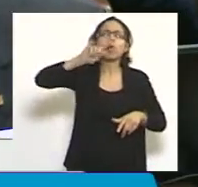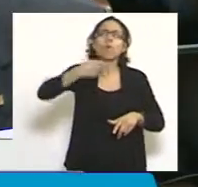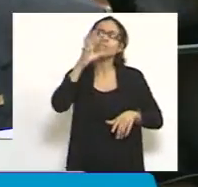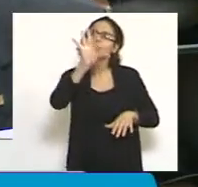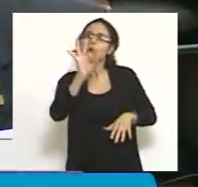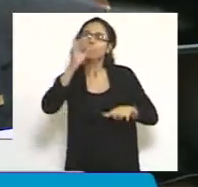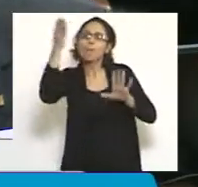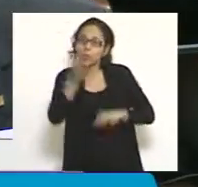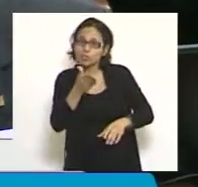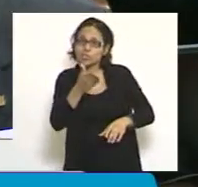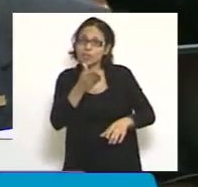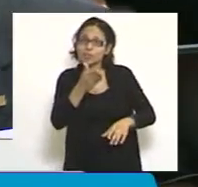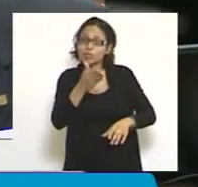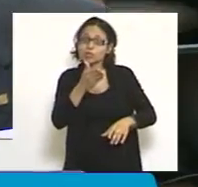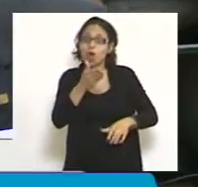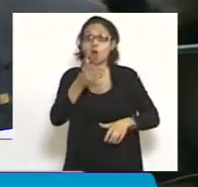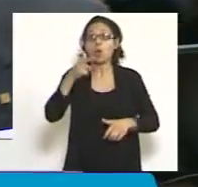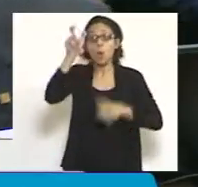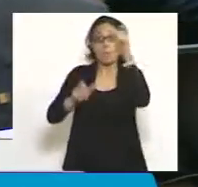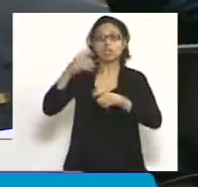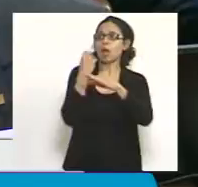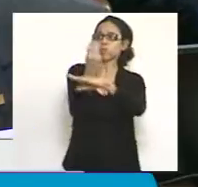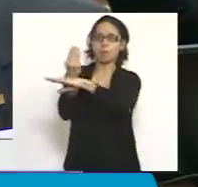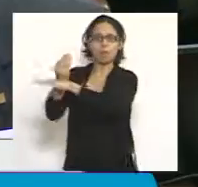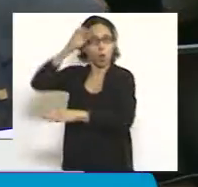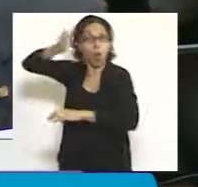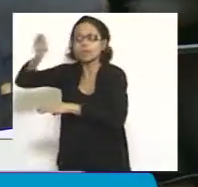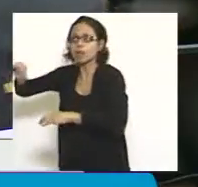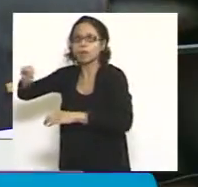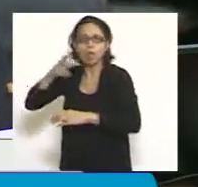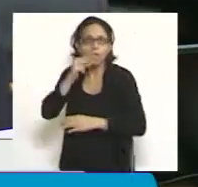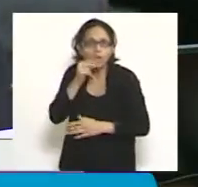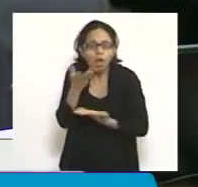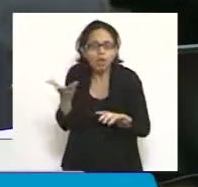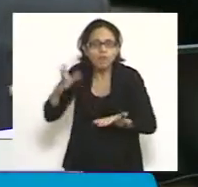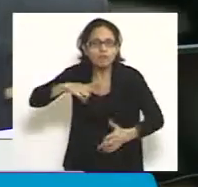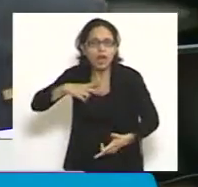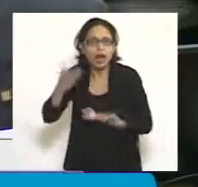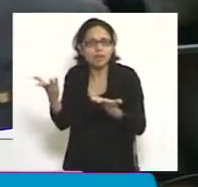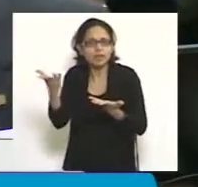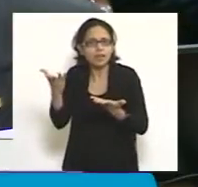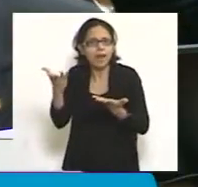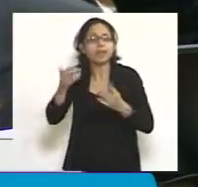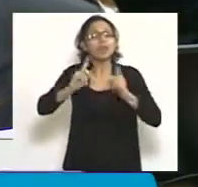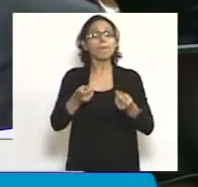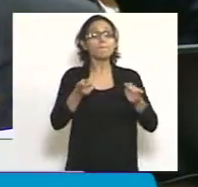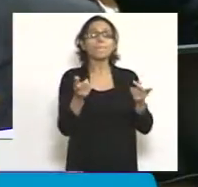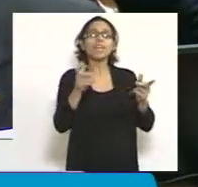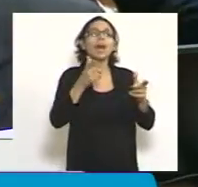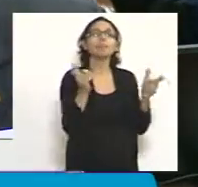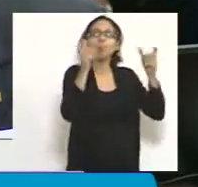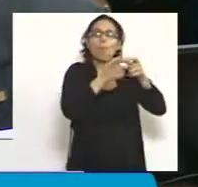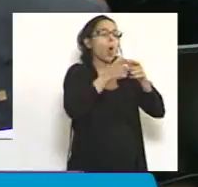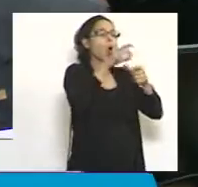18,50% de los cargos de la justicia estaban vacantes. Según la Comisión de Selección del Consejo